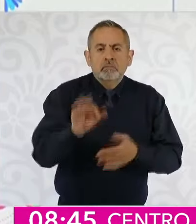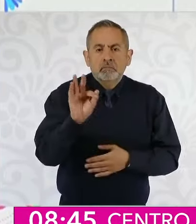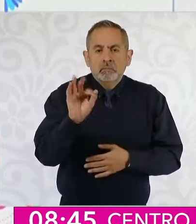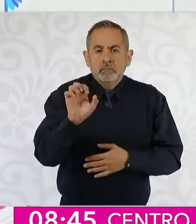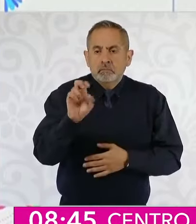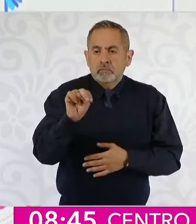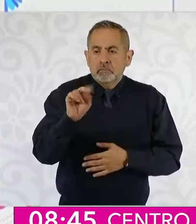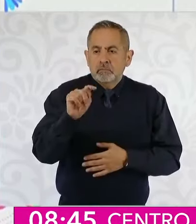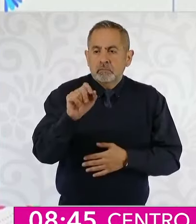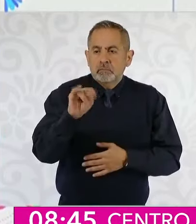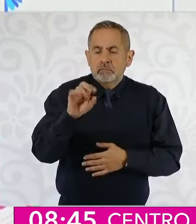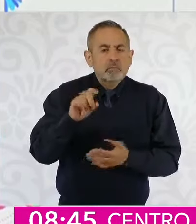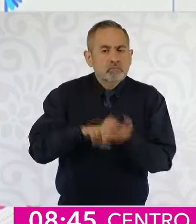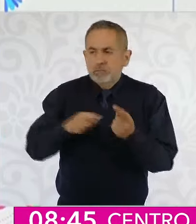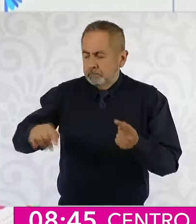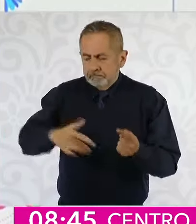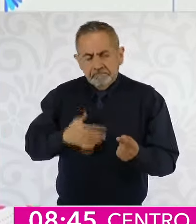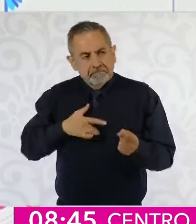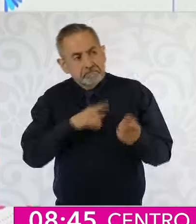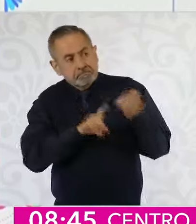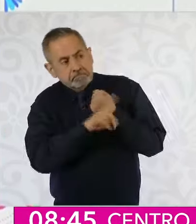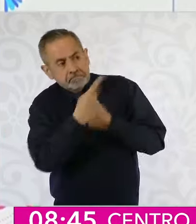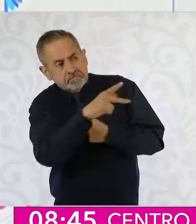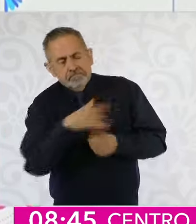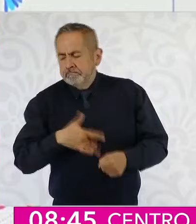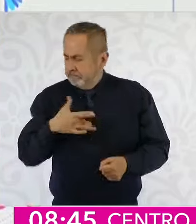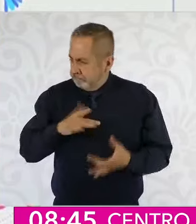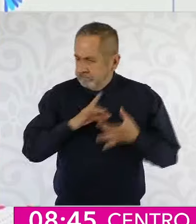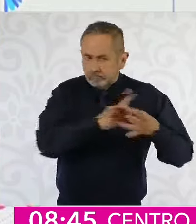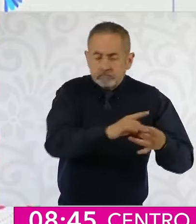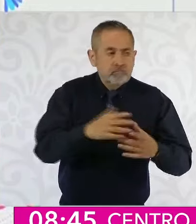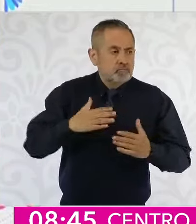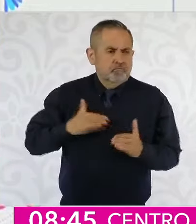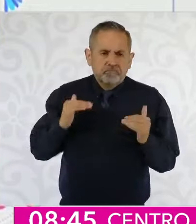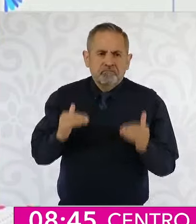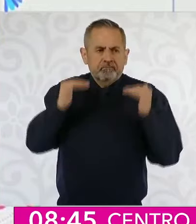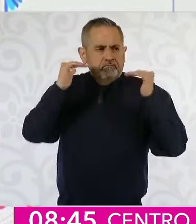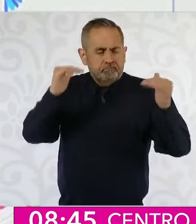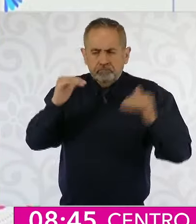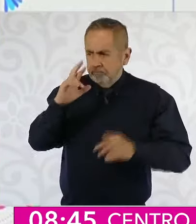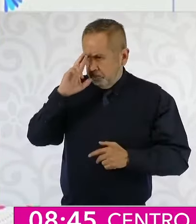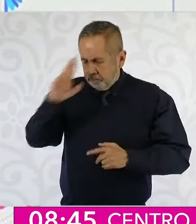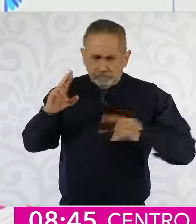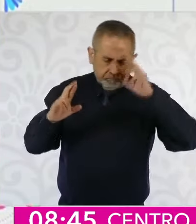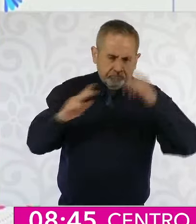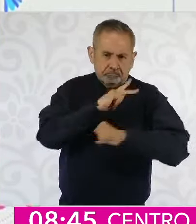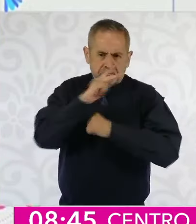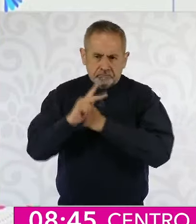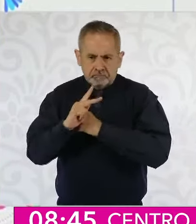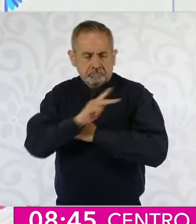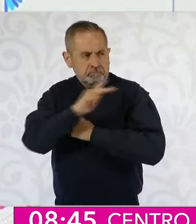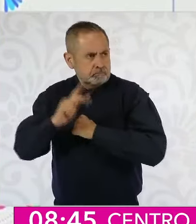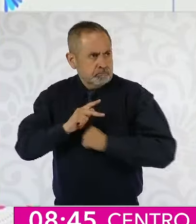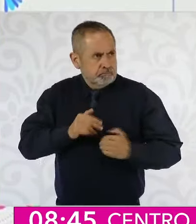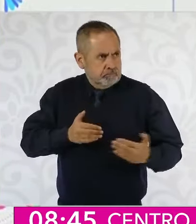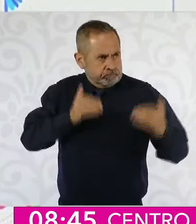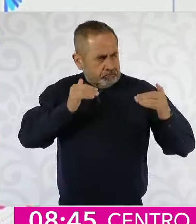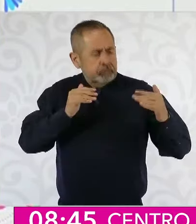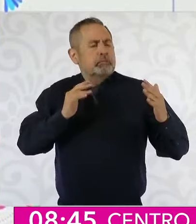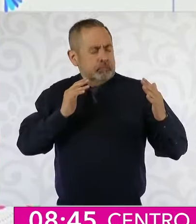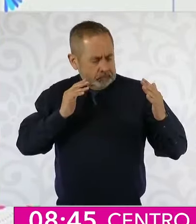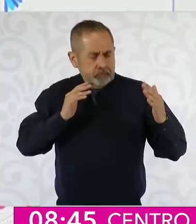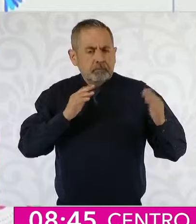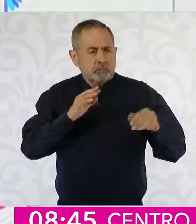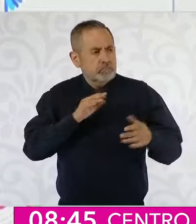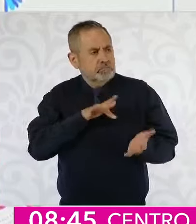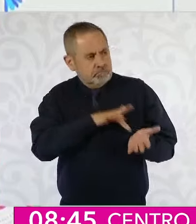droga. En todo vamos a cooperar con nuestras soberanías, evidentemente, defendiendo nuestra soberanía siempre